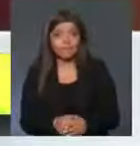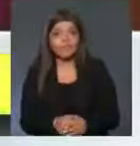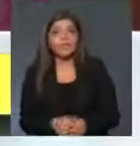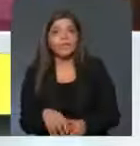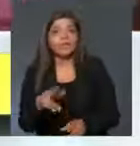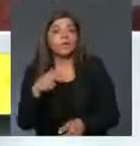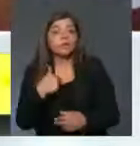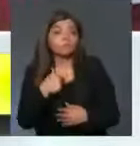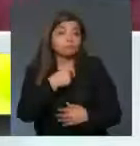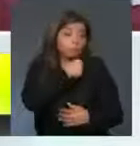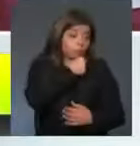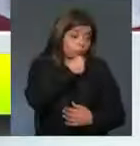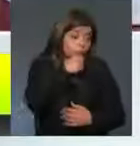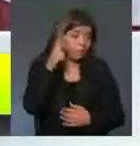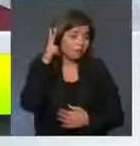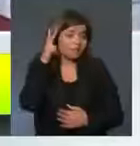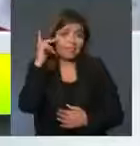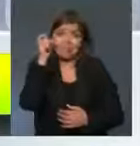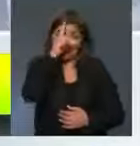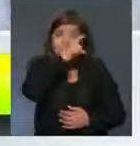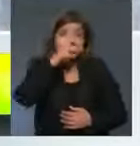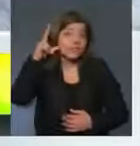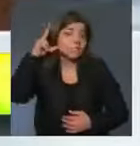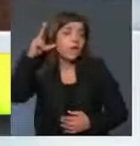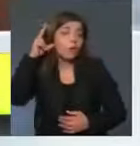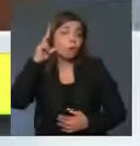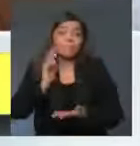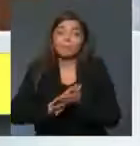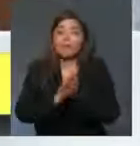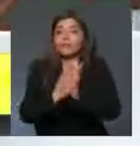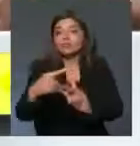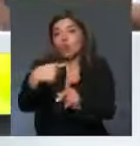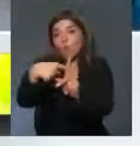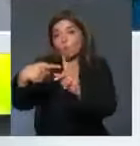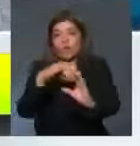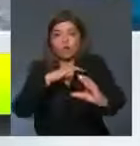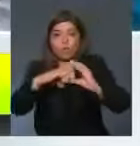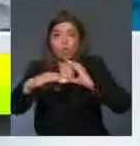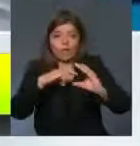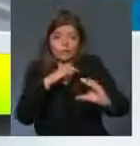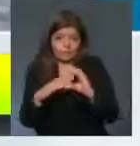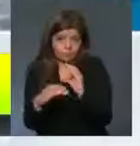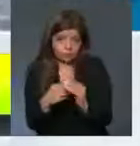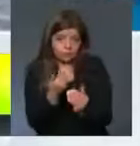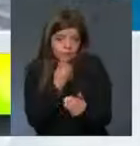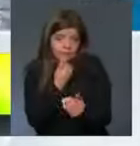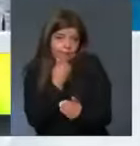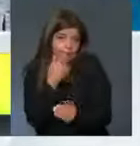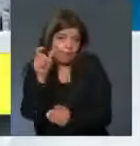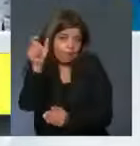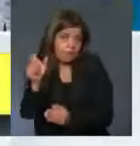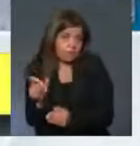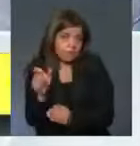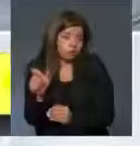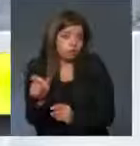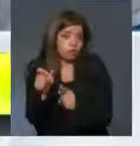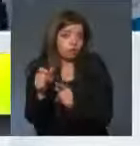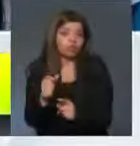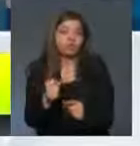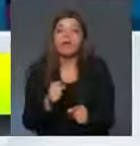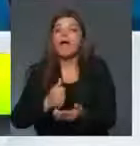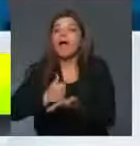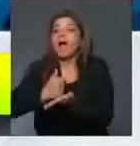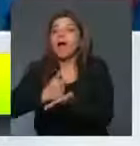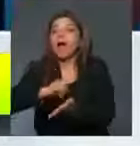dificultad, Mónica y Iván, que ha sido dificultoso para todos los medios de prensa. Bueno, y particularmente también para el mismo vocero, para Daniel Jadue, que venía a realizar